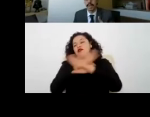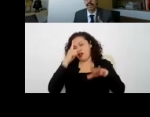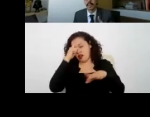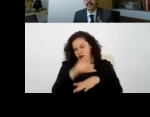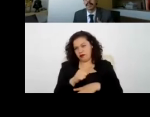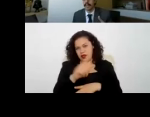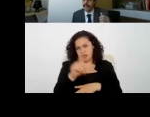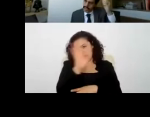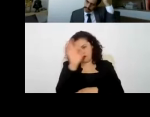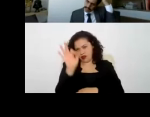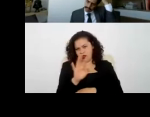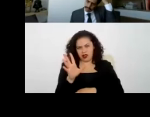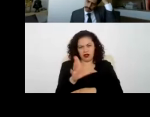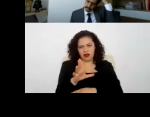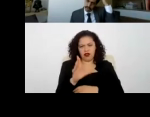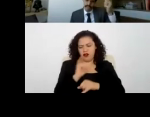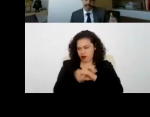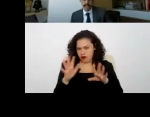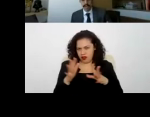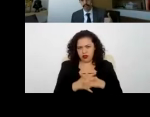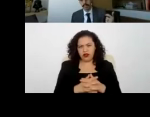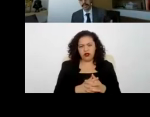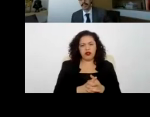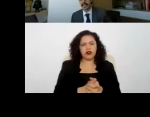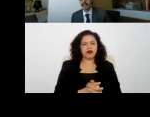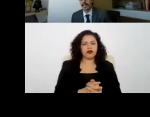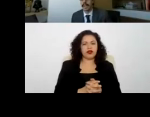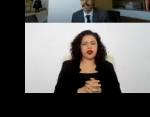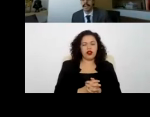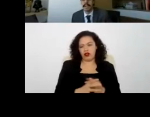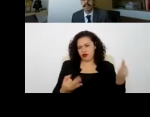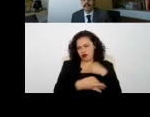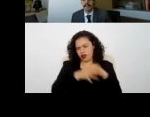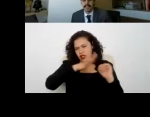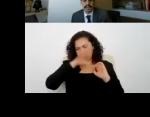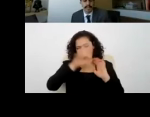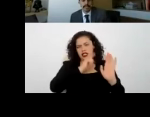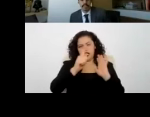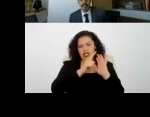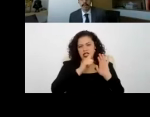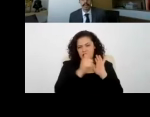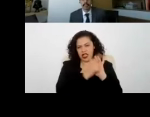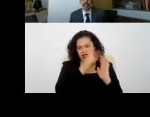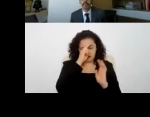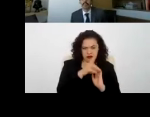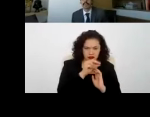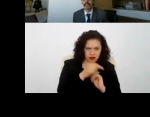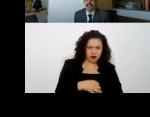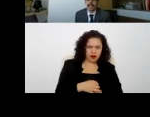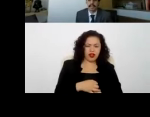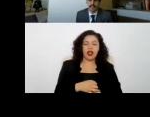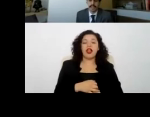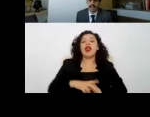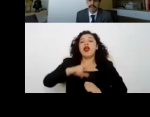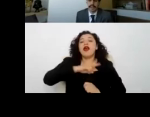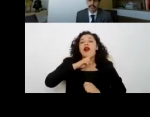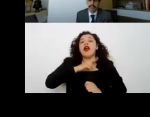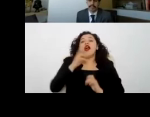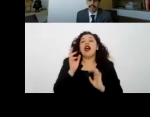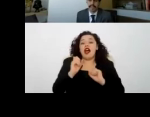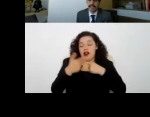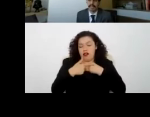constitutiva, datos como domicilio, representante legal. Y una parte muy importante que deben de